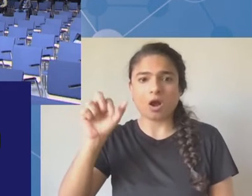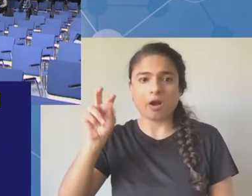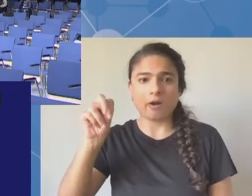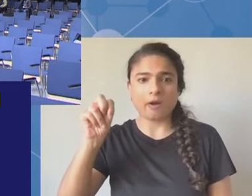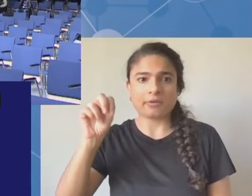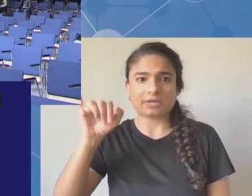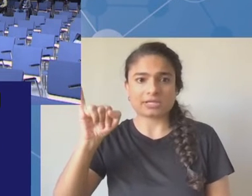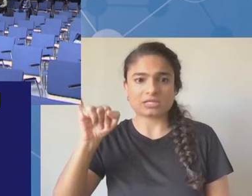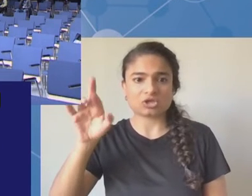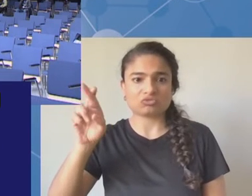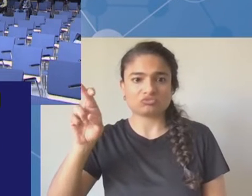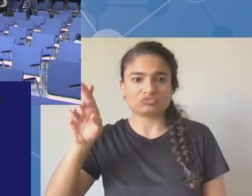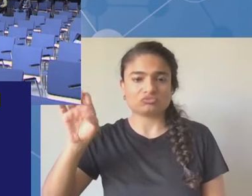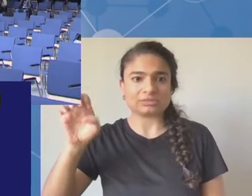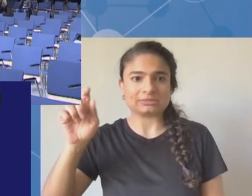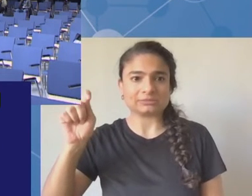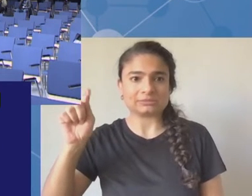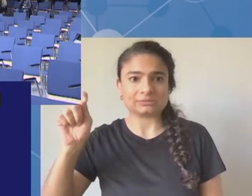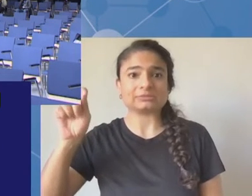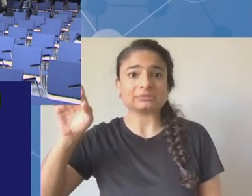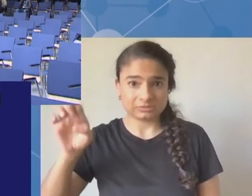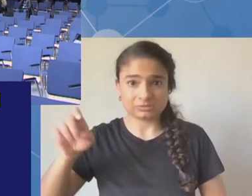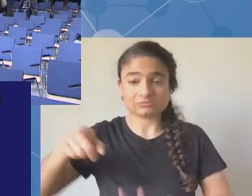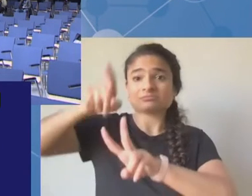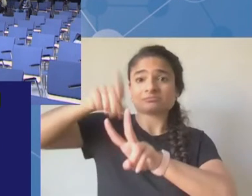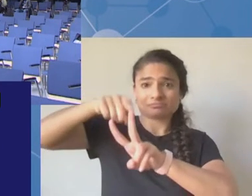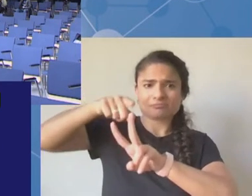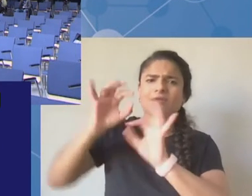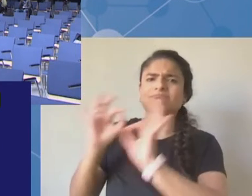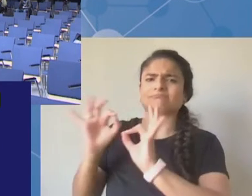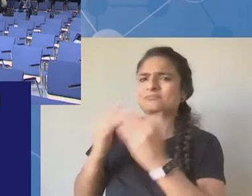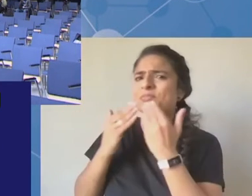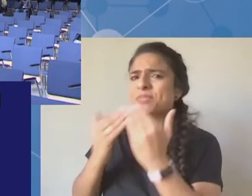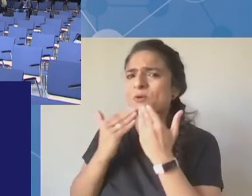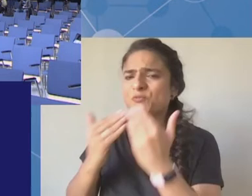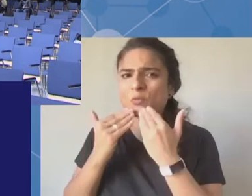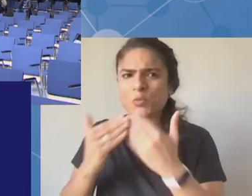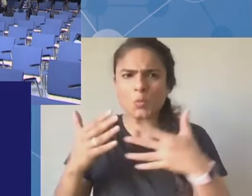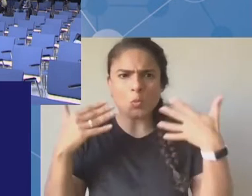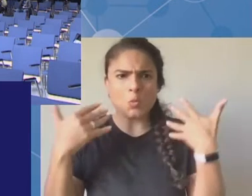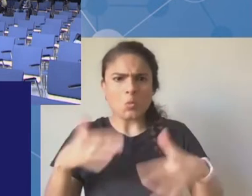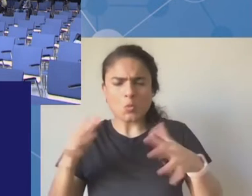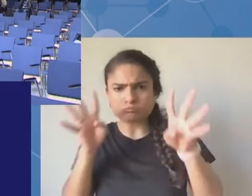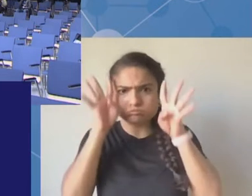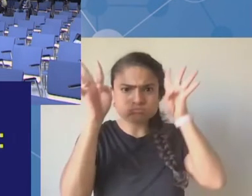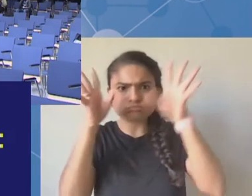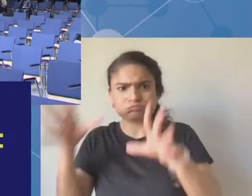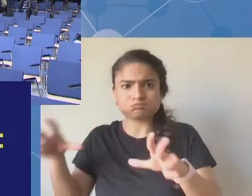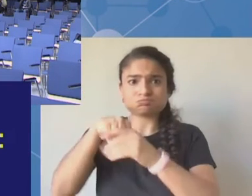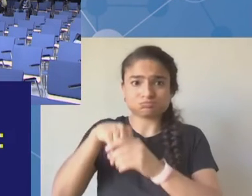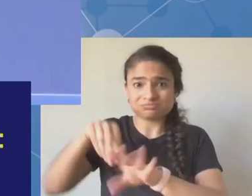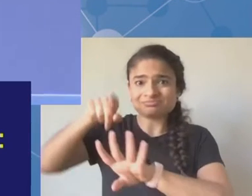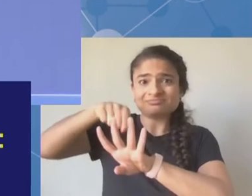Bien, después está con nosotros también la señora María Francesca Spatliasano, la